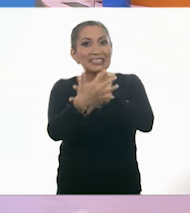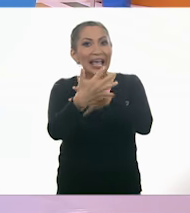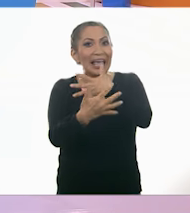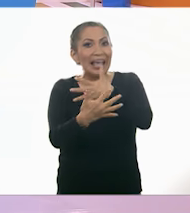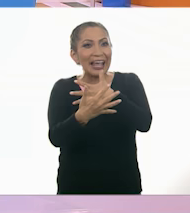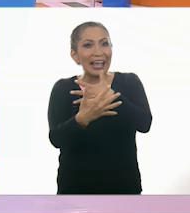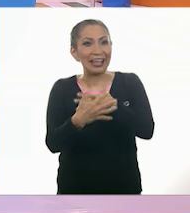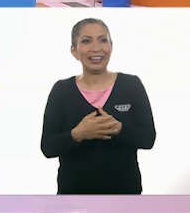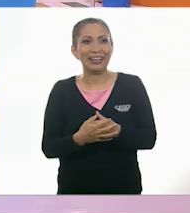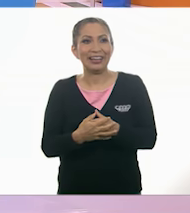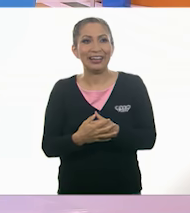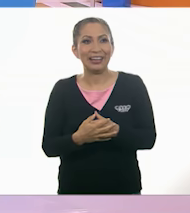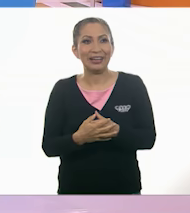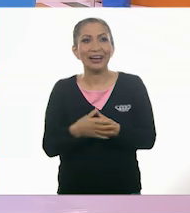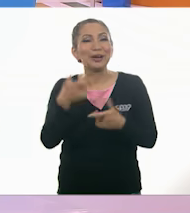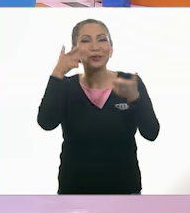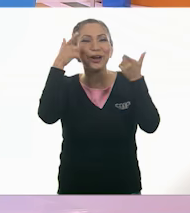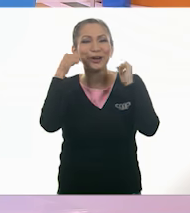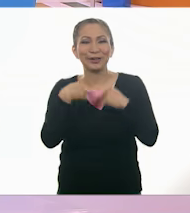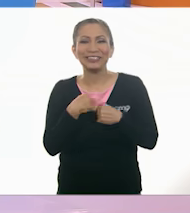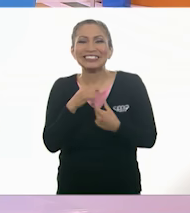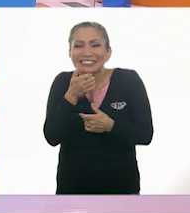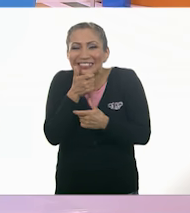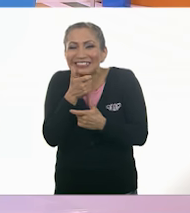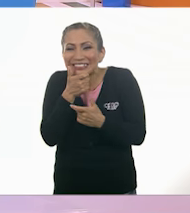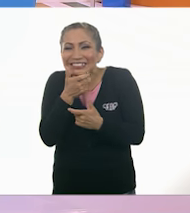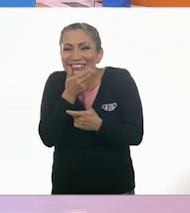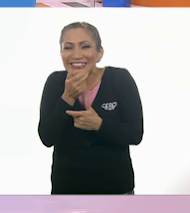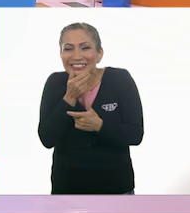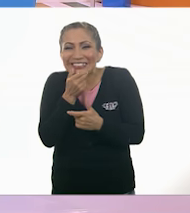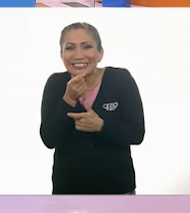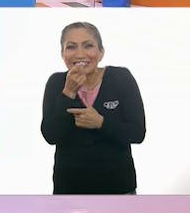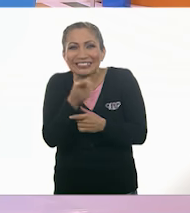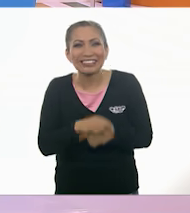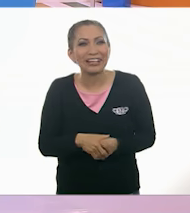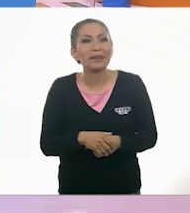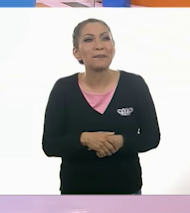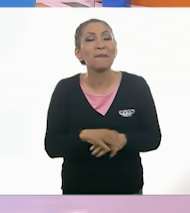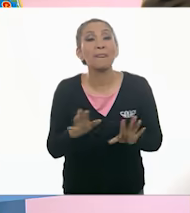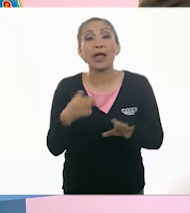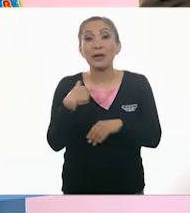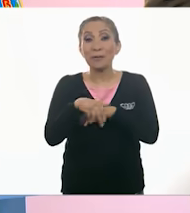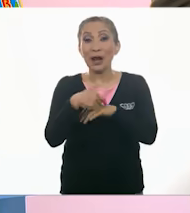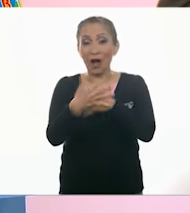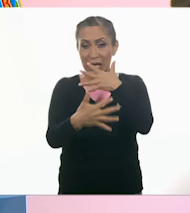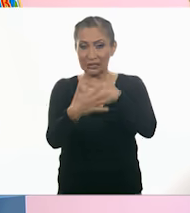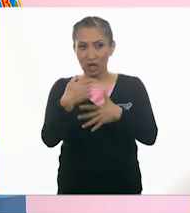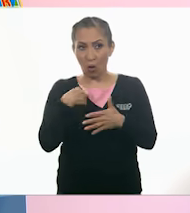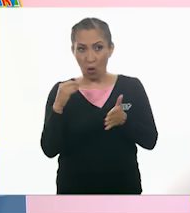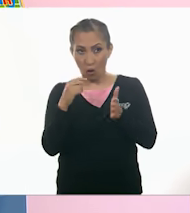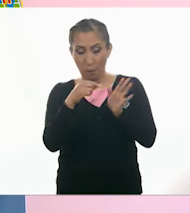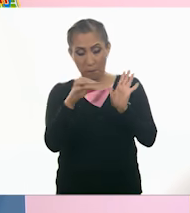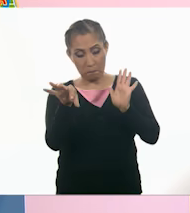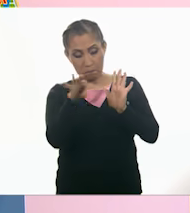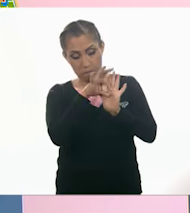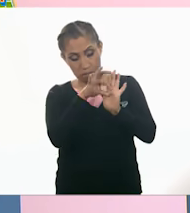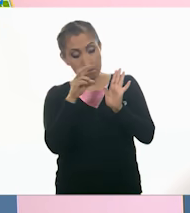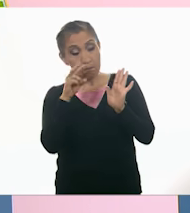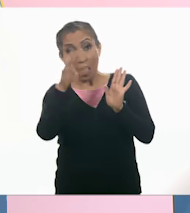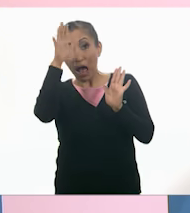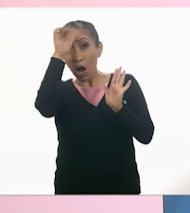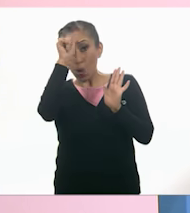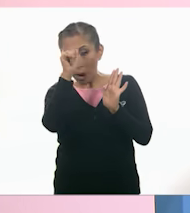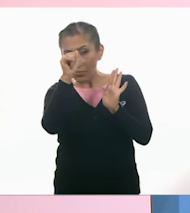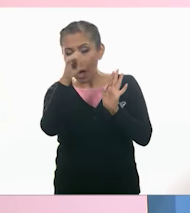aquí. ¿Sí? Me volví un poco loco. Sí, ya nos dimos cuenta. Ok, el número 15 yo te lo voy a poner. Y recordando